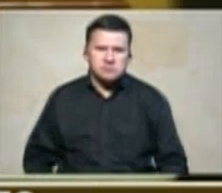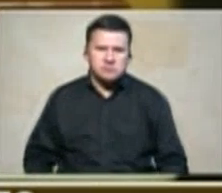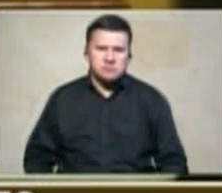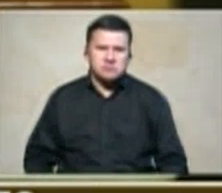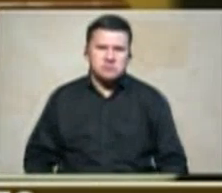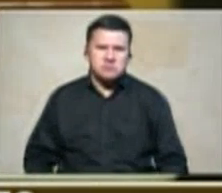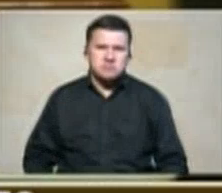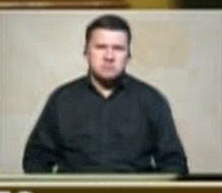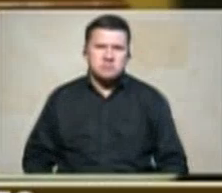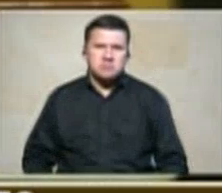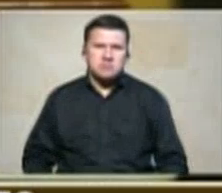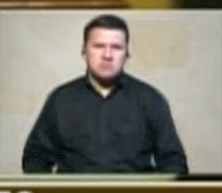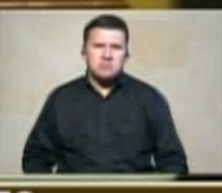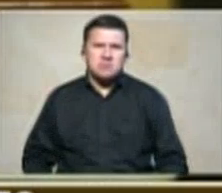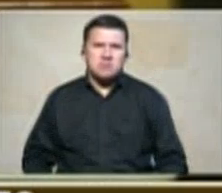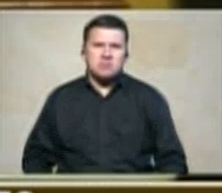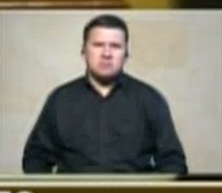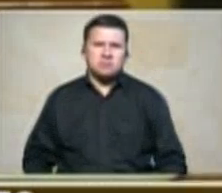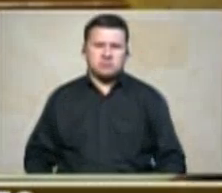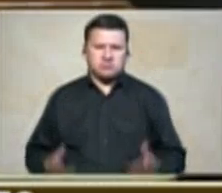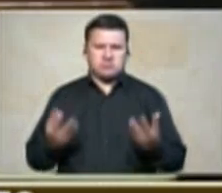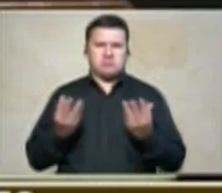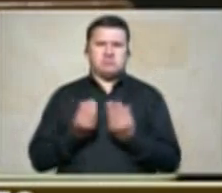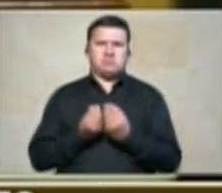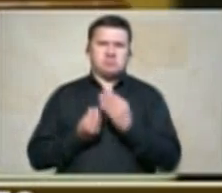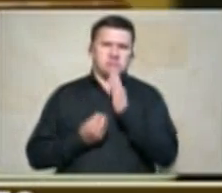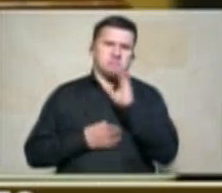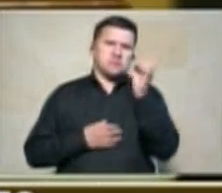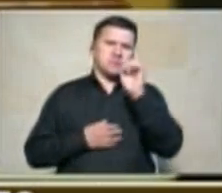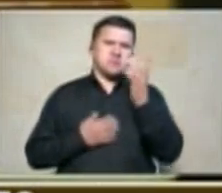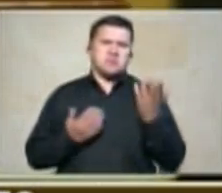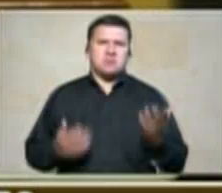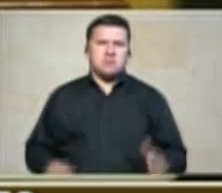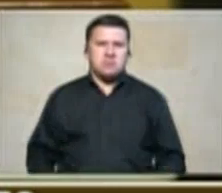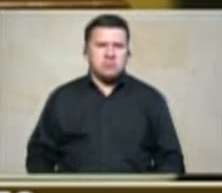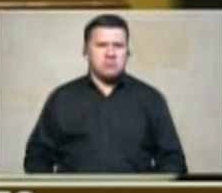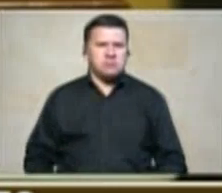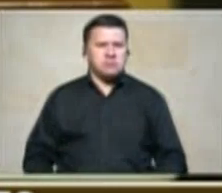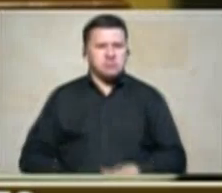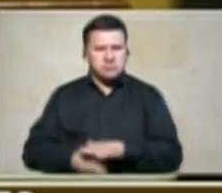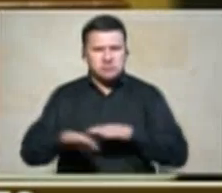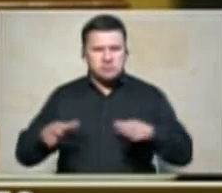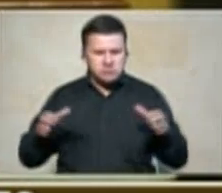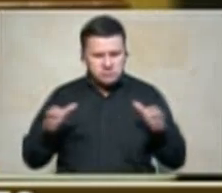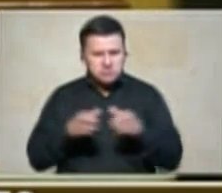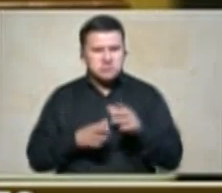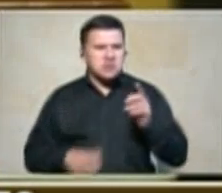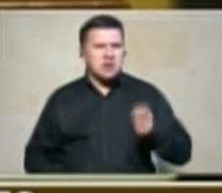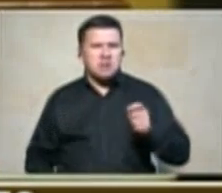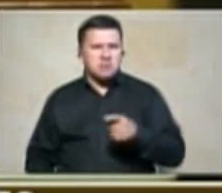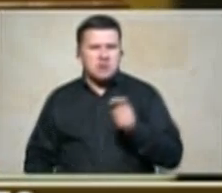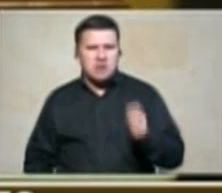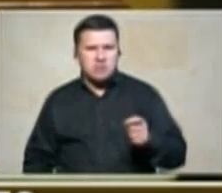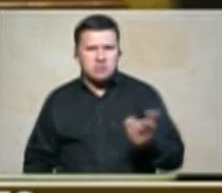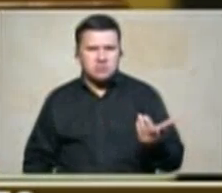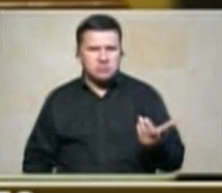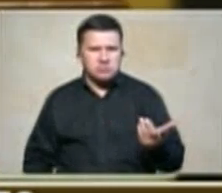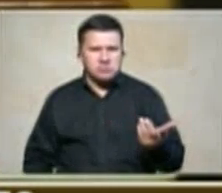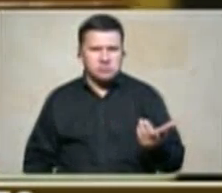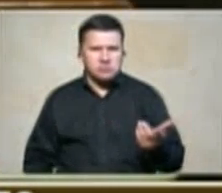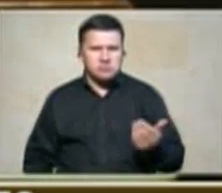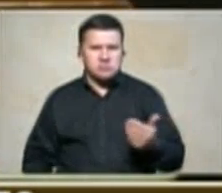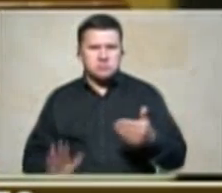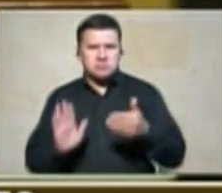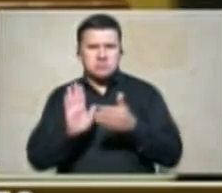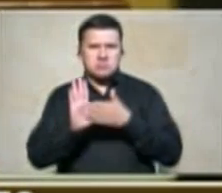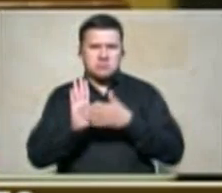Fue por acción del abogado y de alguna forma de las posibilidades que encontró en su cliente